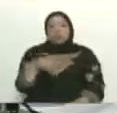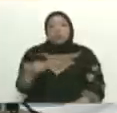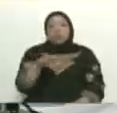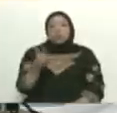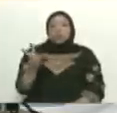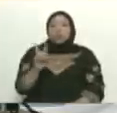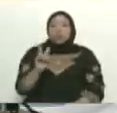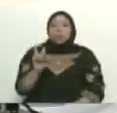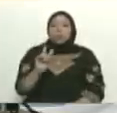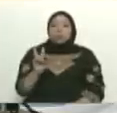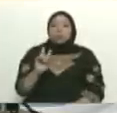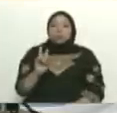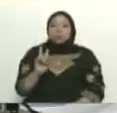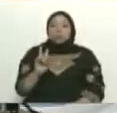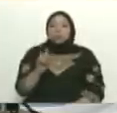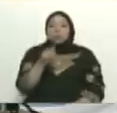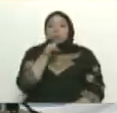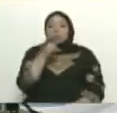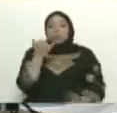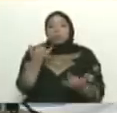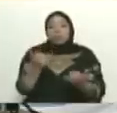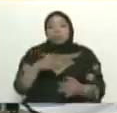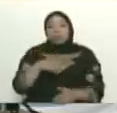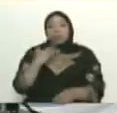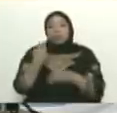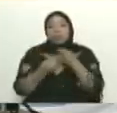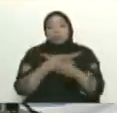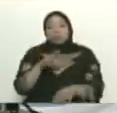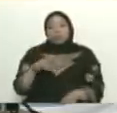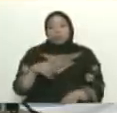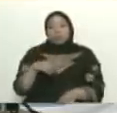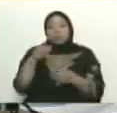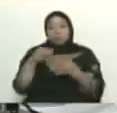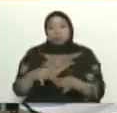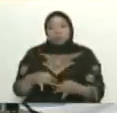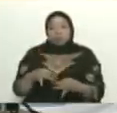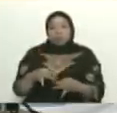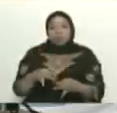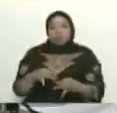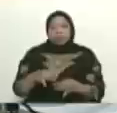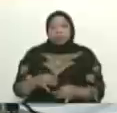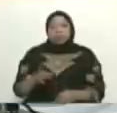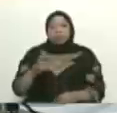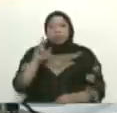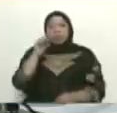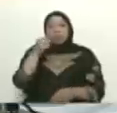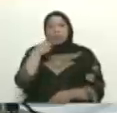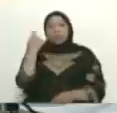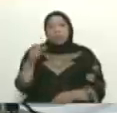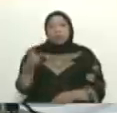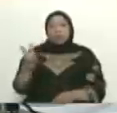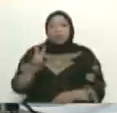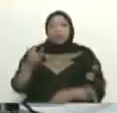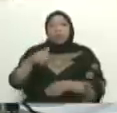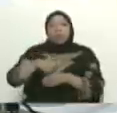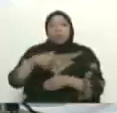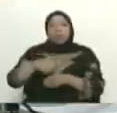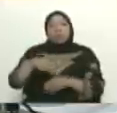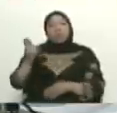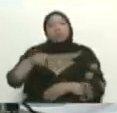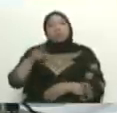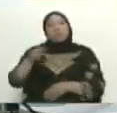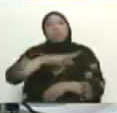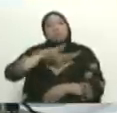entero. Y ahora sí podemos decir con absoluta certeza que los muertos en Venezuela no votan, y no votan